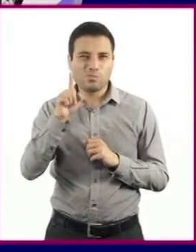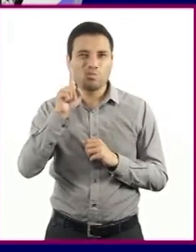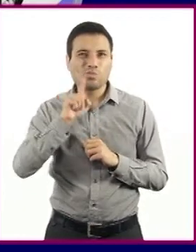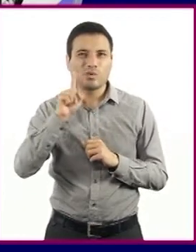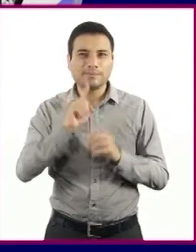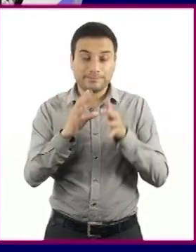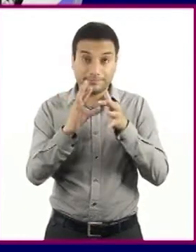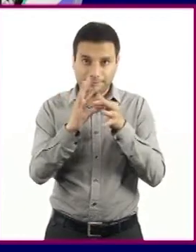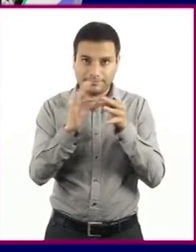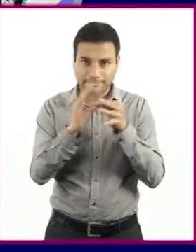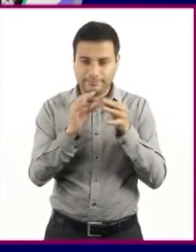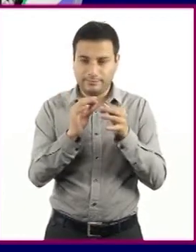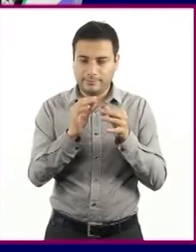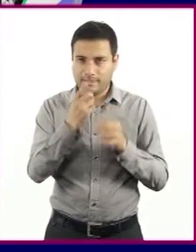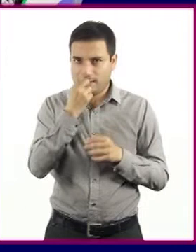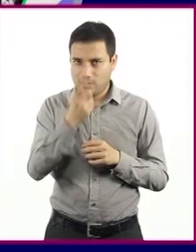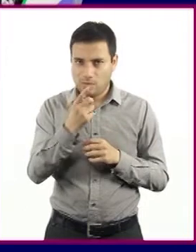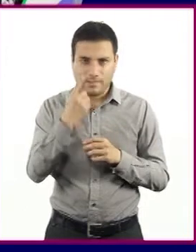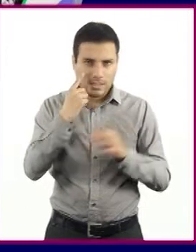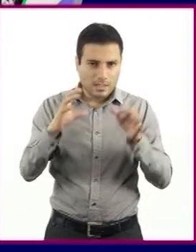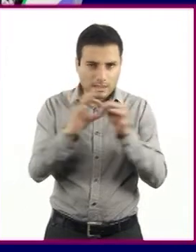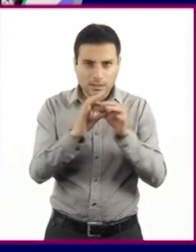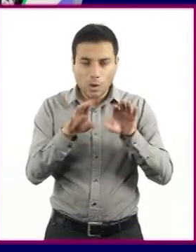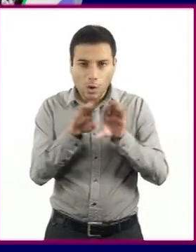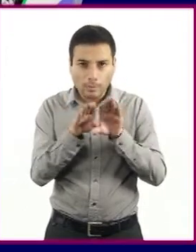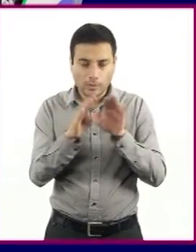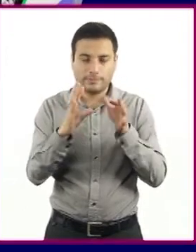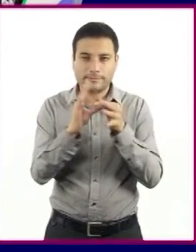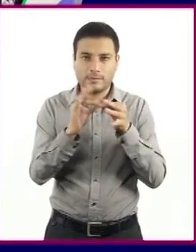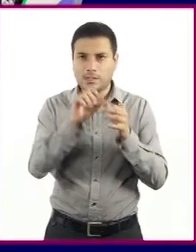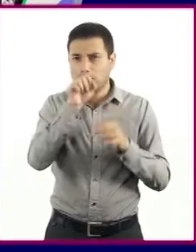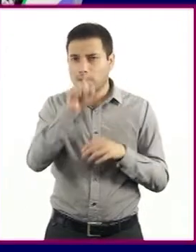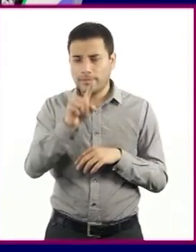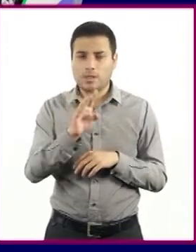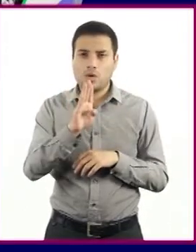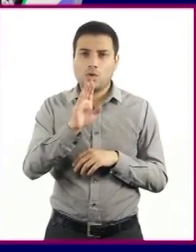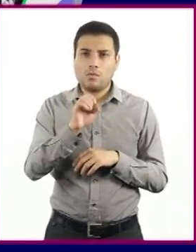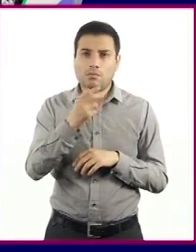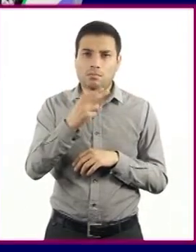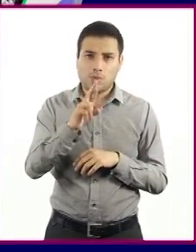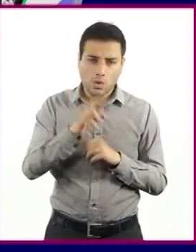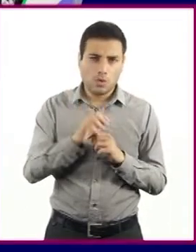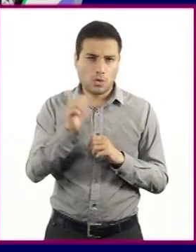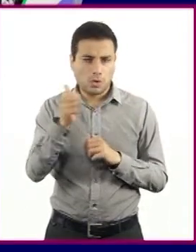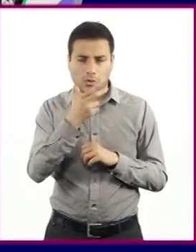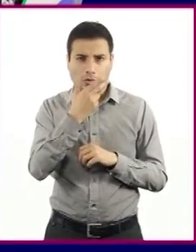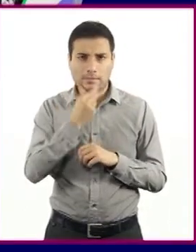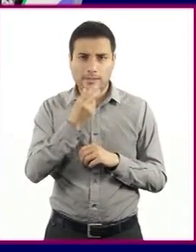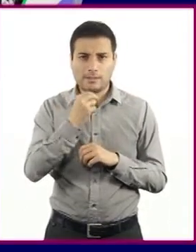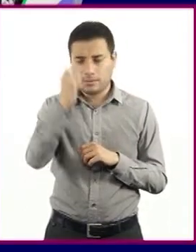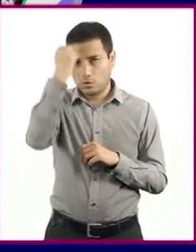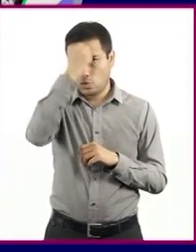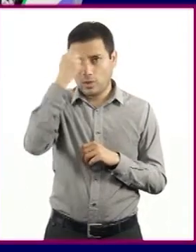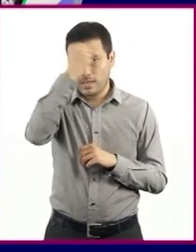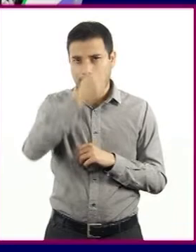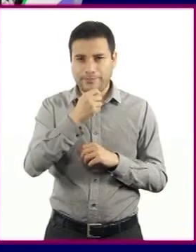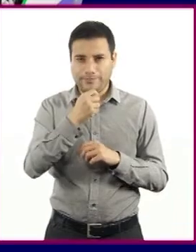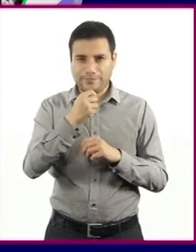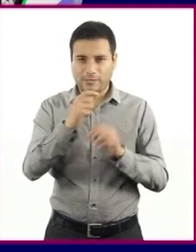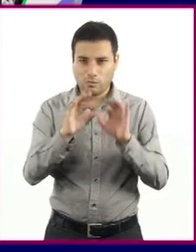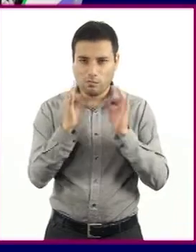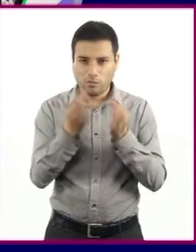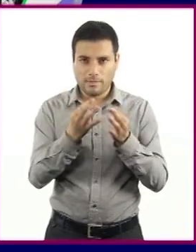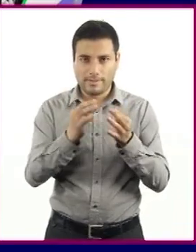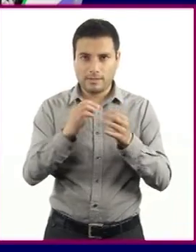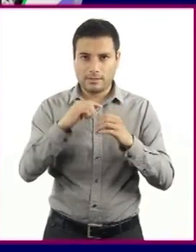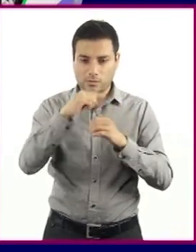enlace covalente. Y al mismo tiempo, tanto Niels Bohr y sus colaboradores desarrollaron la teoría de la estructura electrónica de los